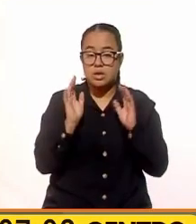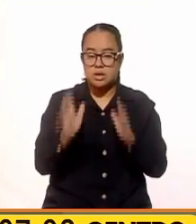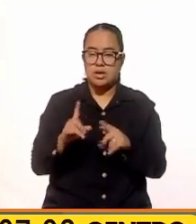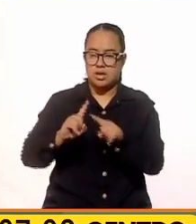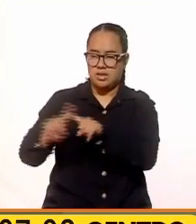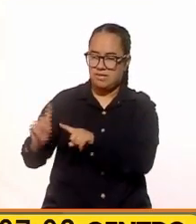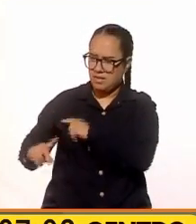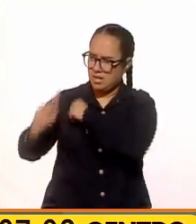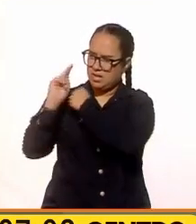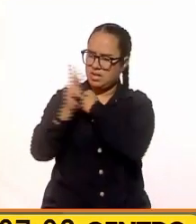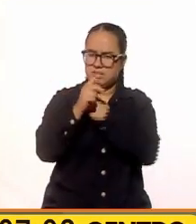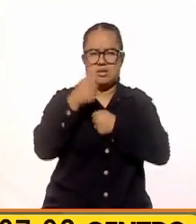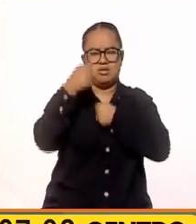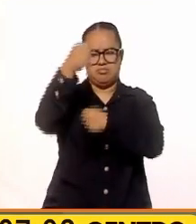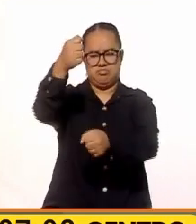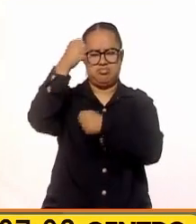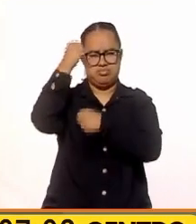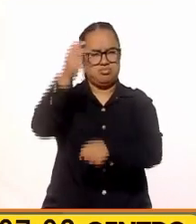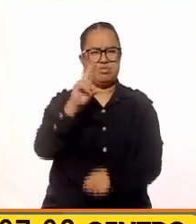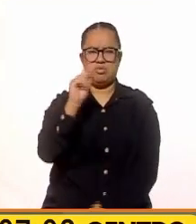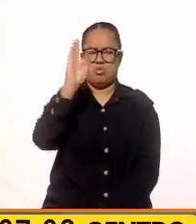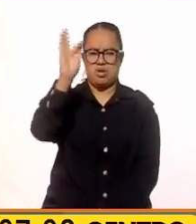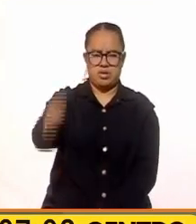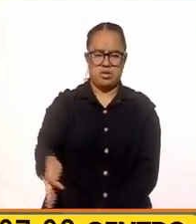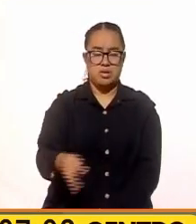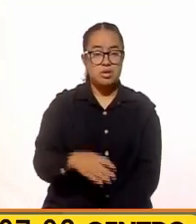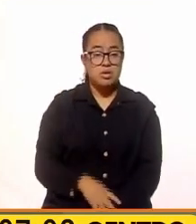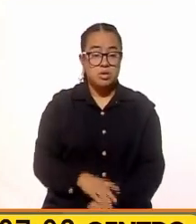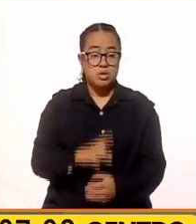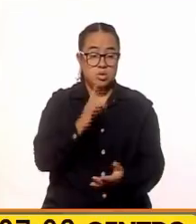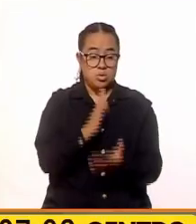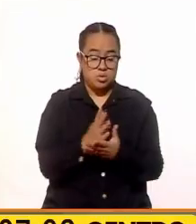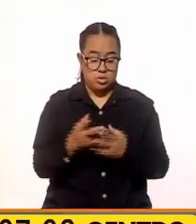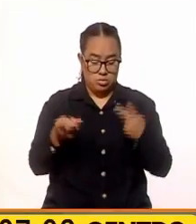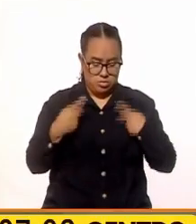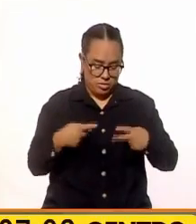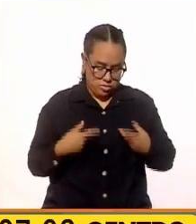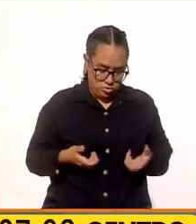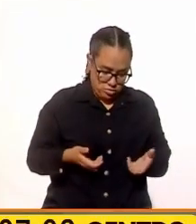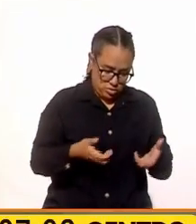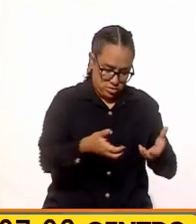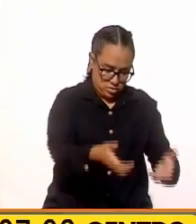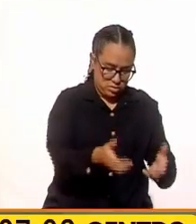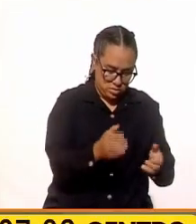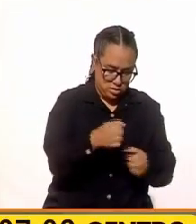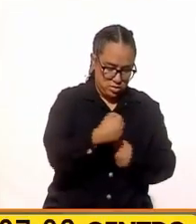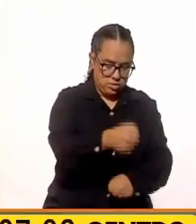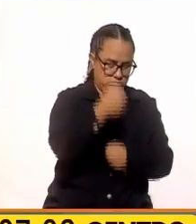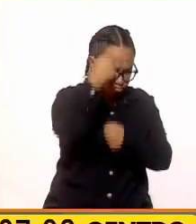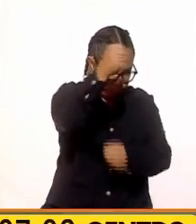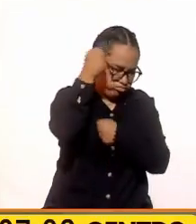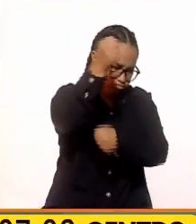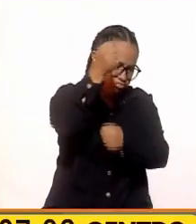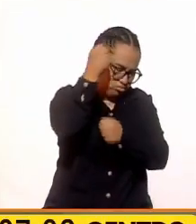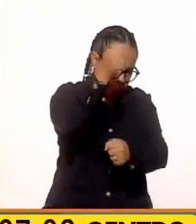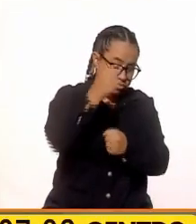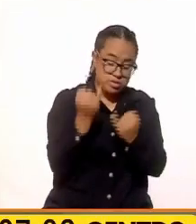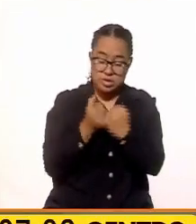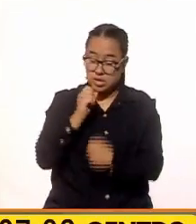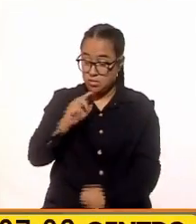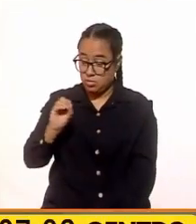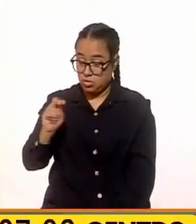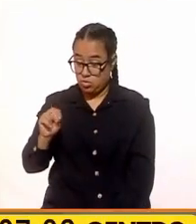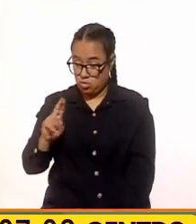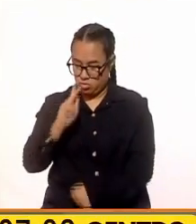varias partes del mundo en rechazo. Solo la sociedad civil internacional en las calles y los países a nivel de la ONU